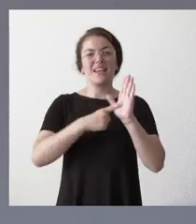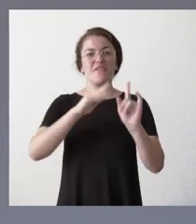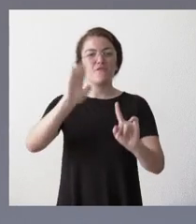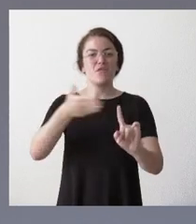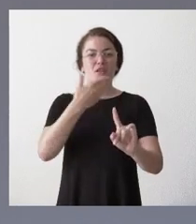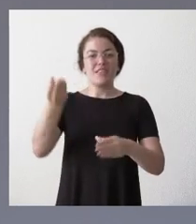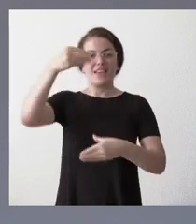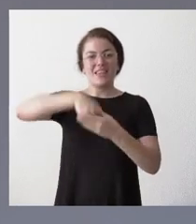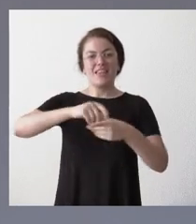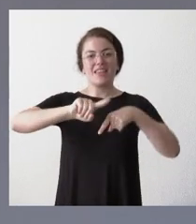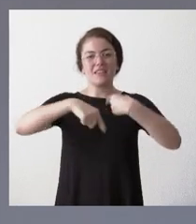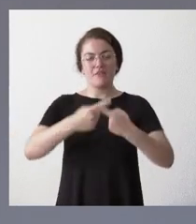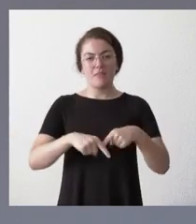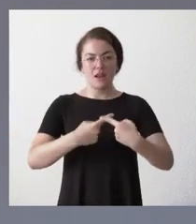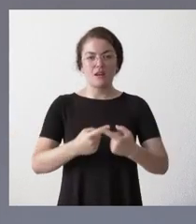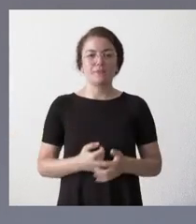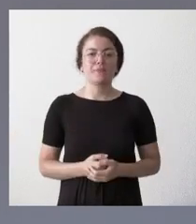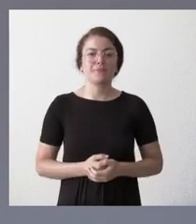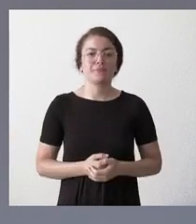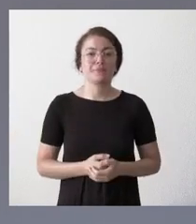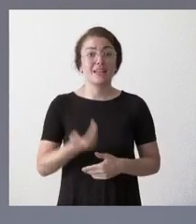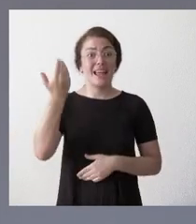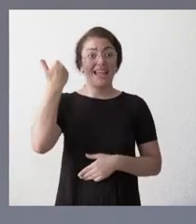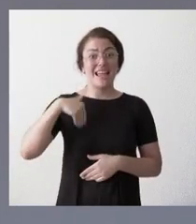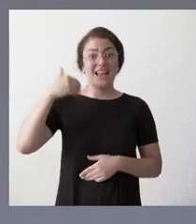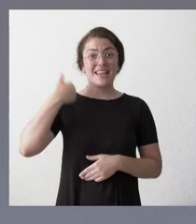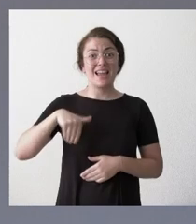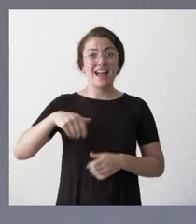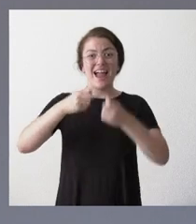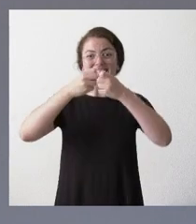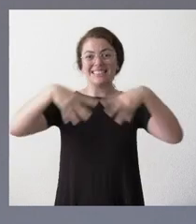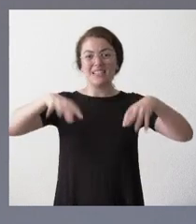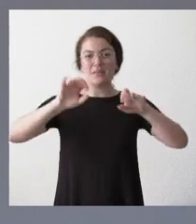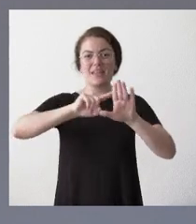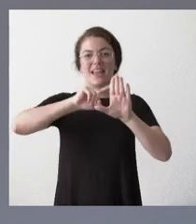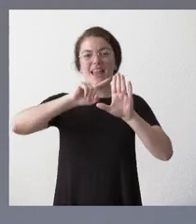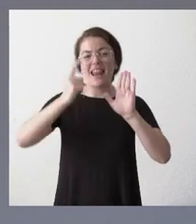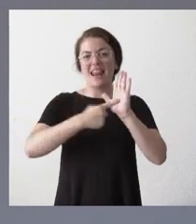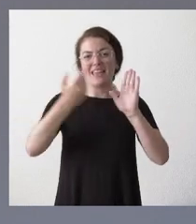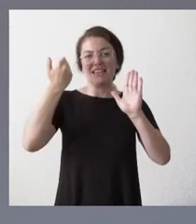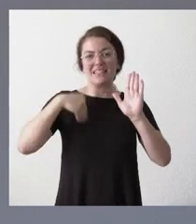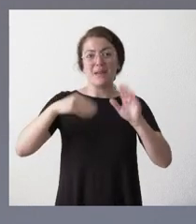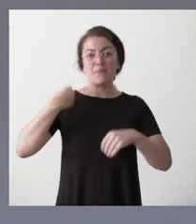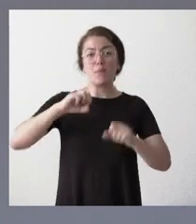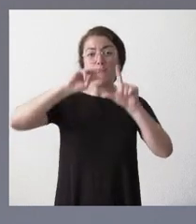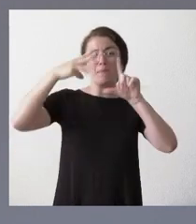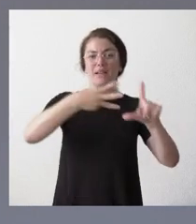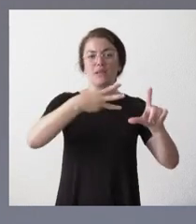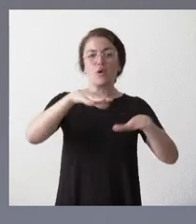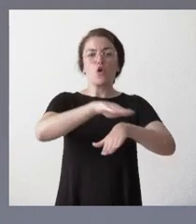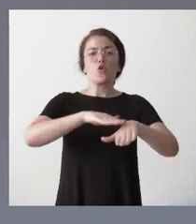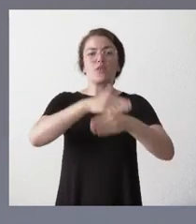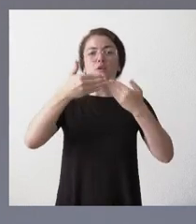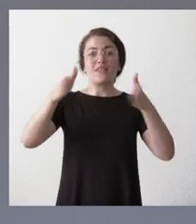Intrafamiliar. Se colgó el esquema de la ley en Gobierno Abierto. Hay un mes para realizar alegaciones